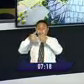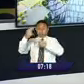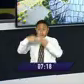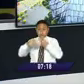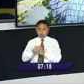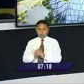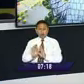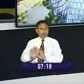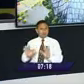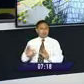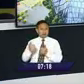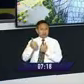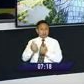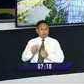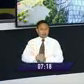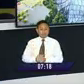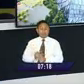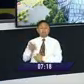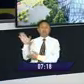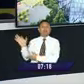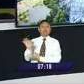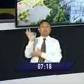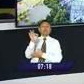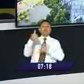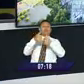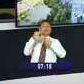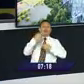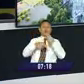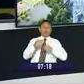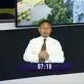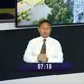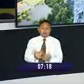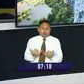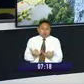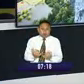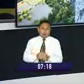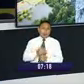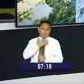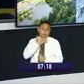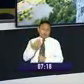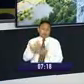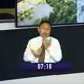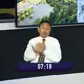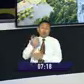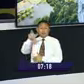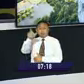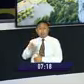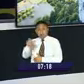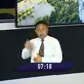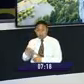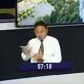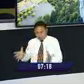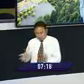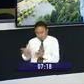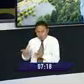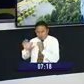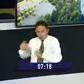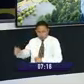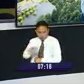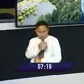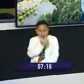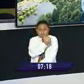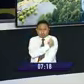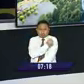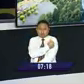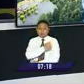vacunación. Los representantes de centros comerciales dicen que ahora se debe incentivar una campaña masiva de vacunación de